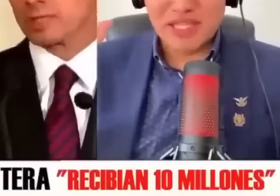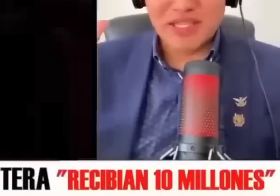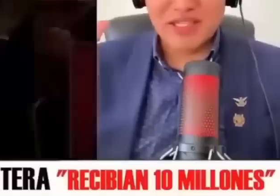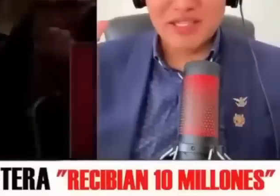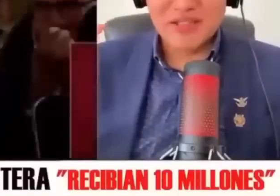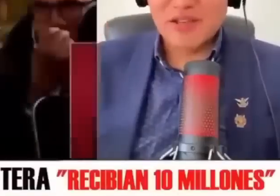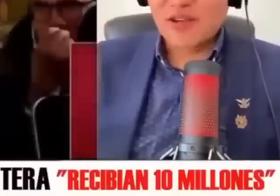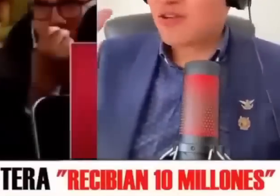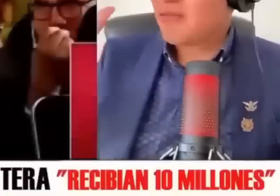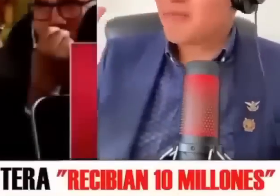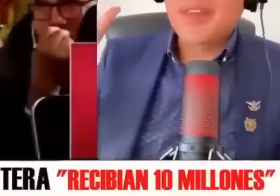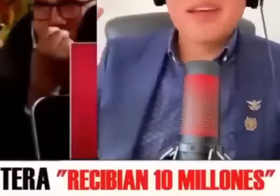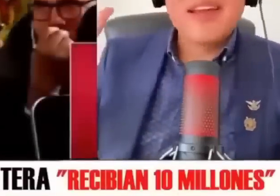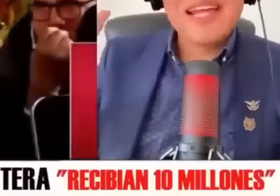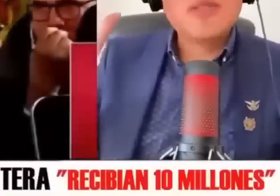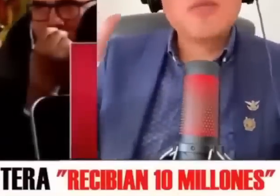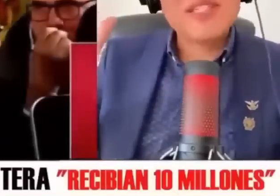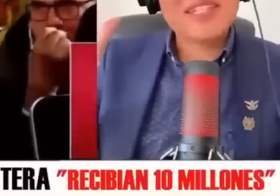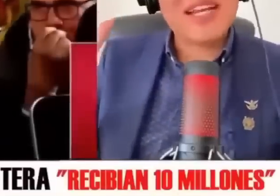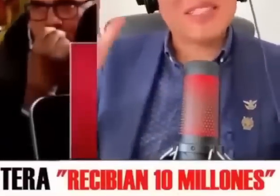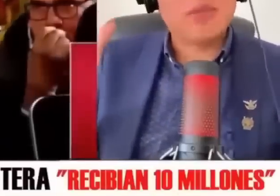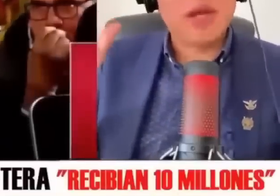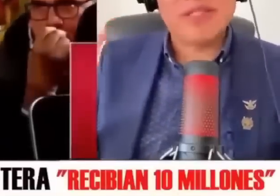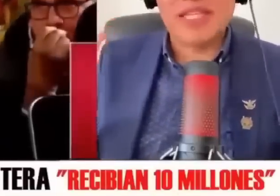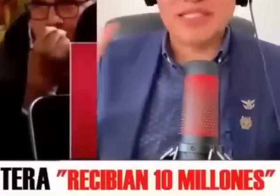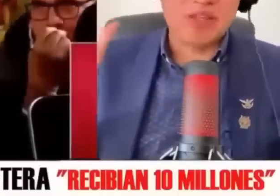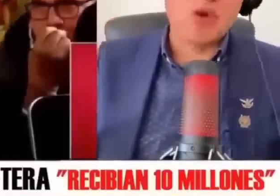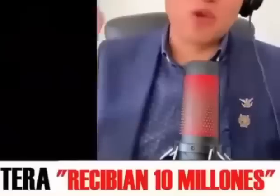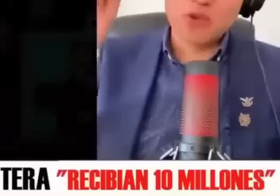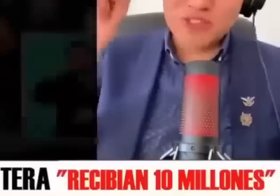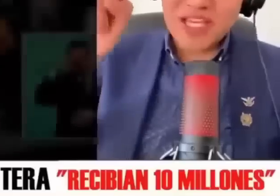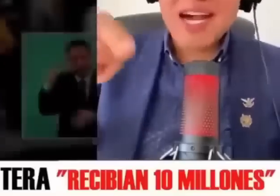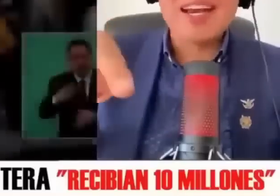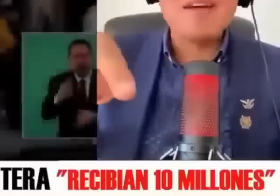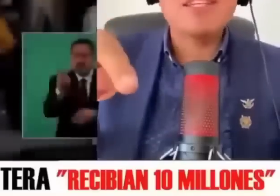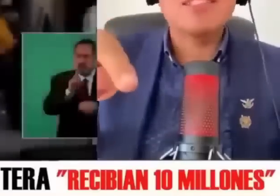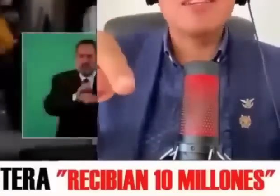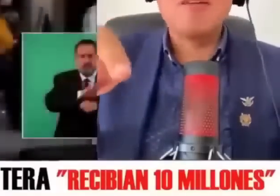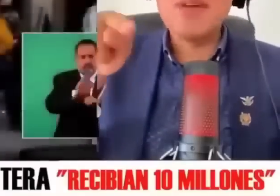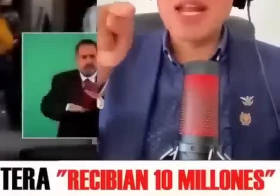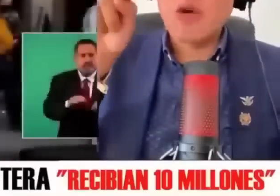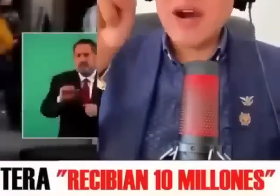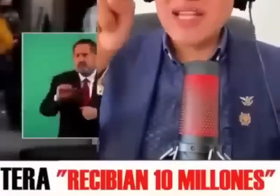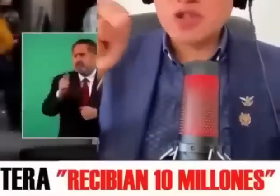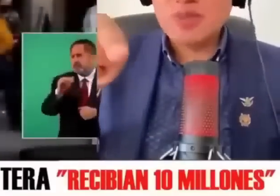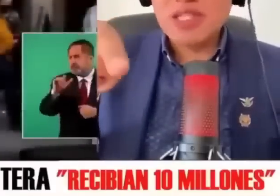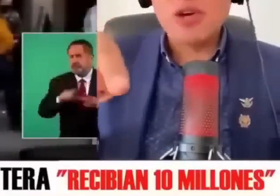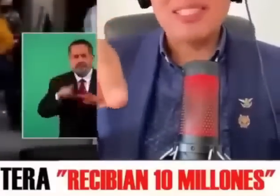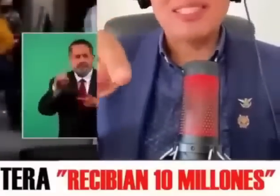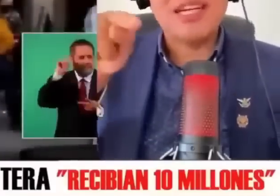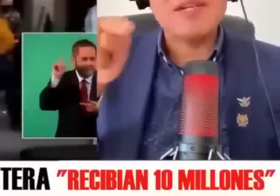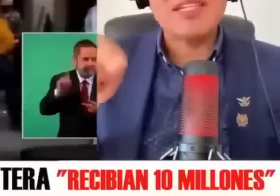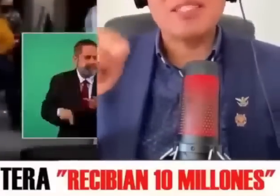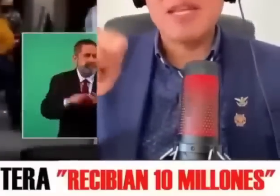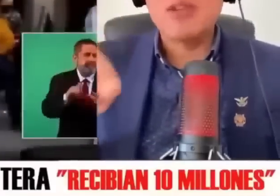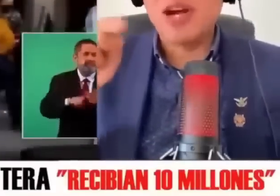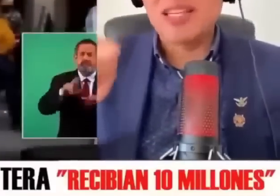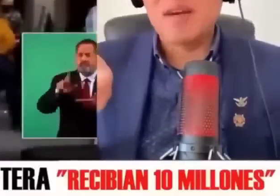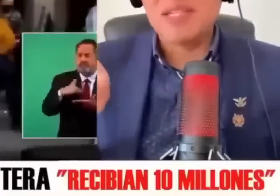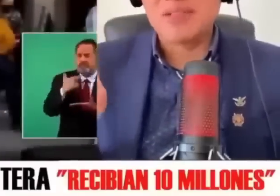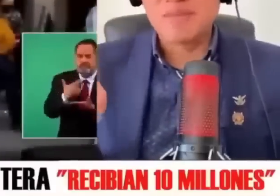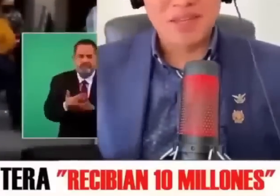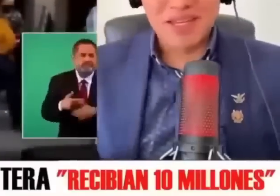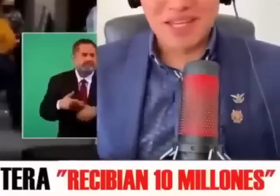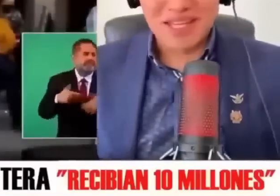cuando el presidente les muestra las pruebas y le dice, no, tú sí agarrabas? Mira cuántos millones estaba